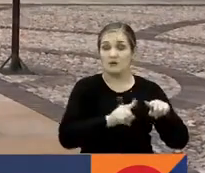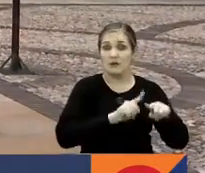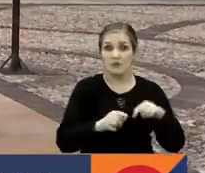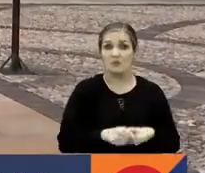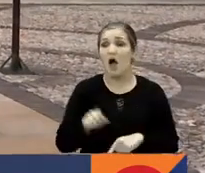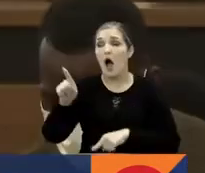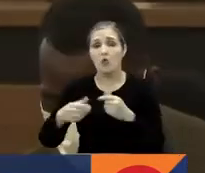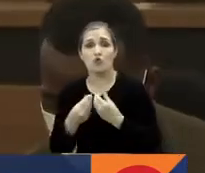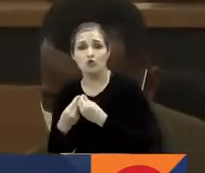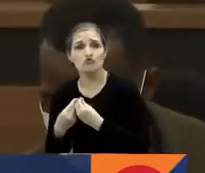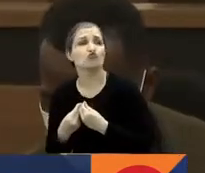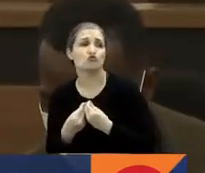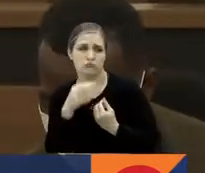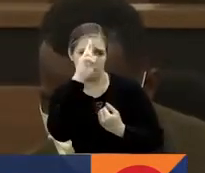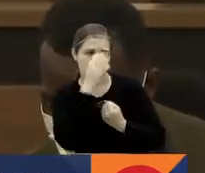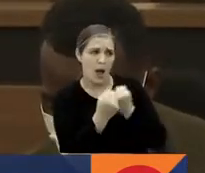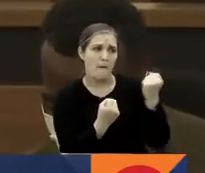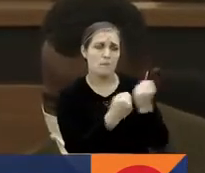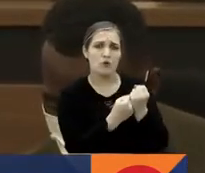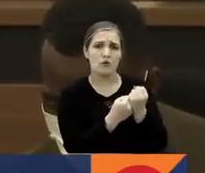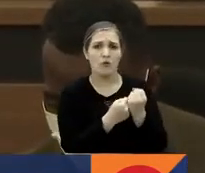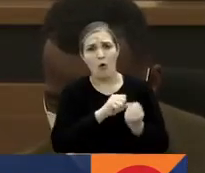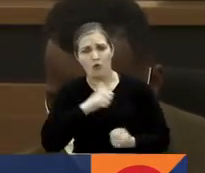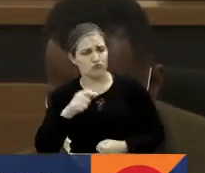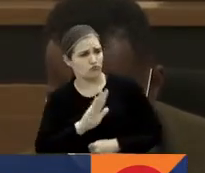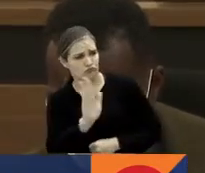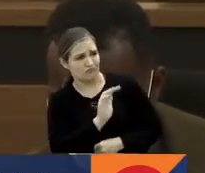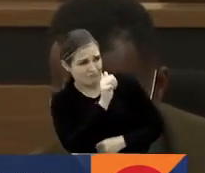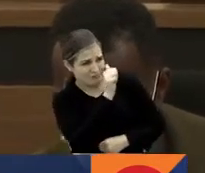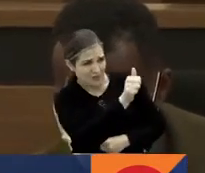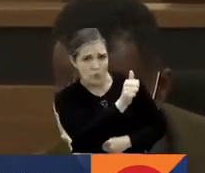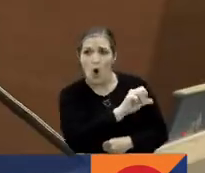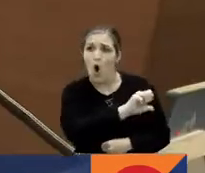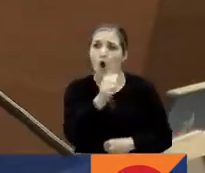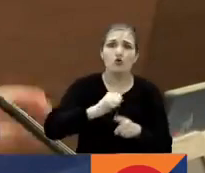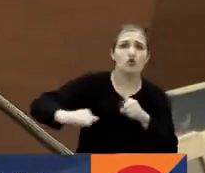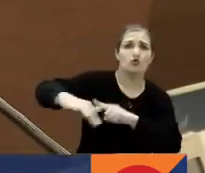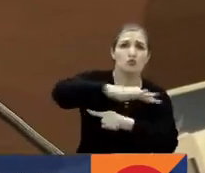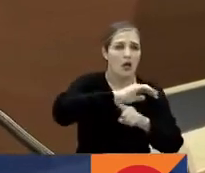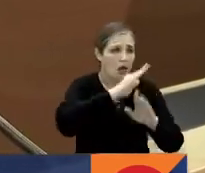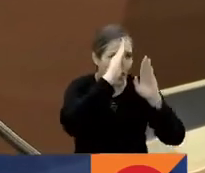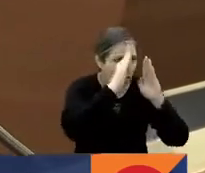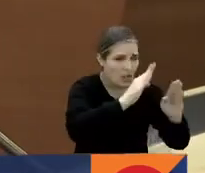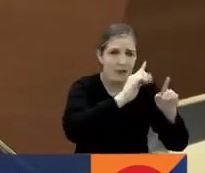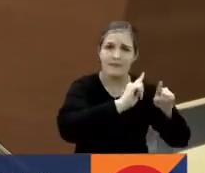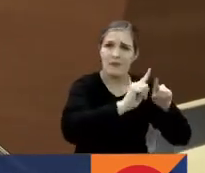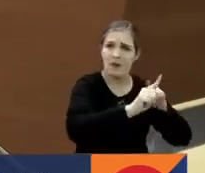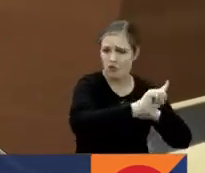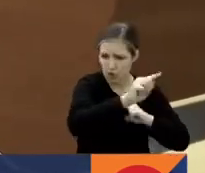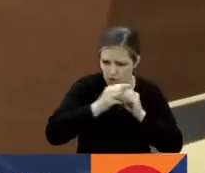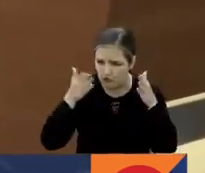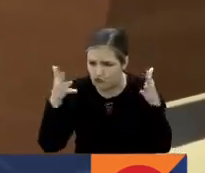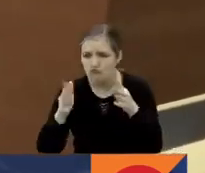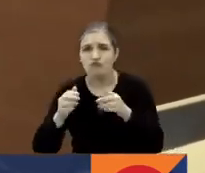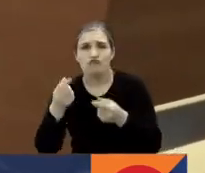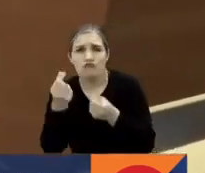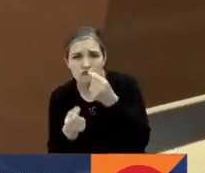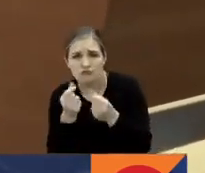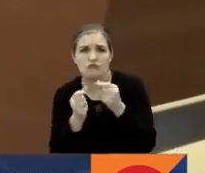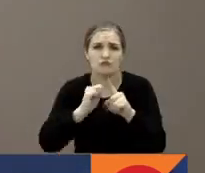solicitud, otros le piden también emprender acciones para rescatar sectores de la sociedad y la economía que por cuenta de la pandemia han perdido